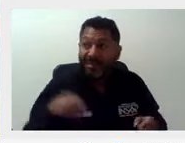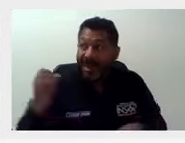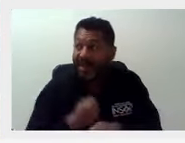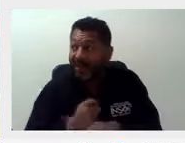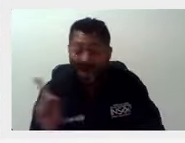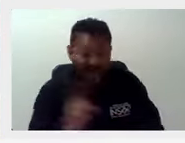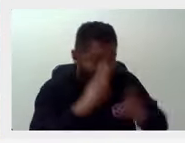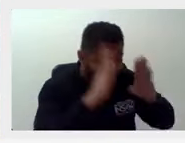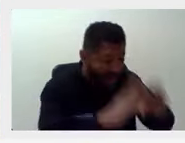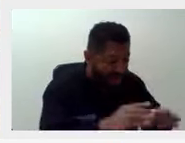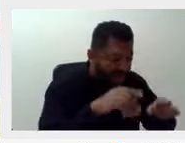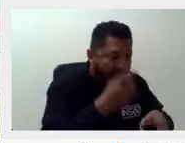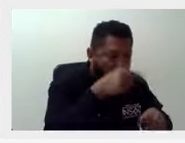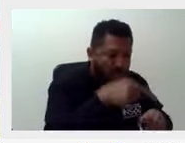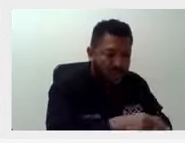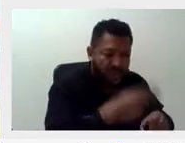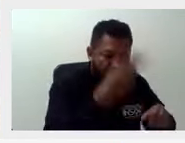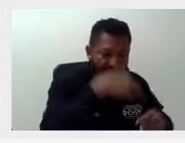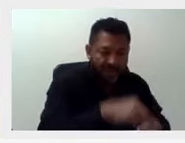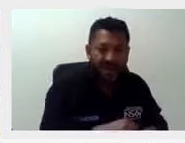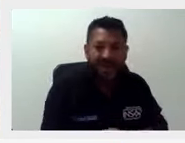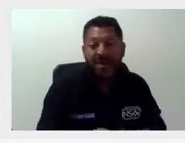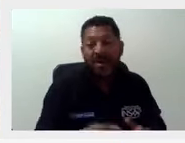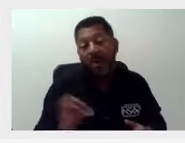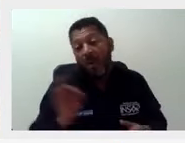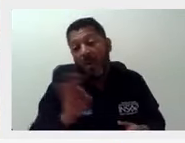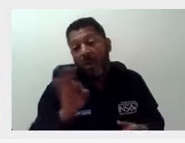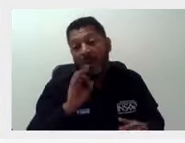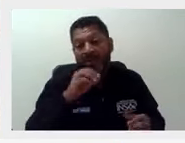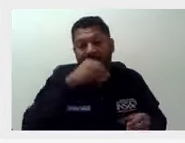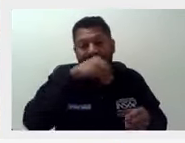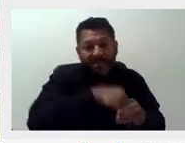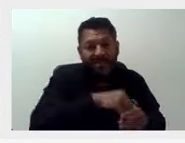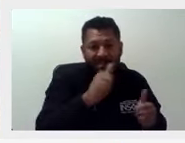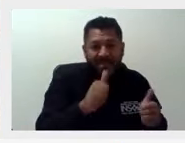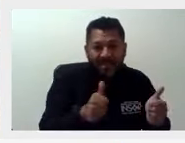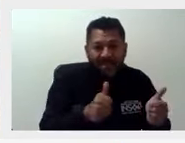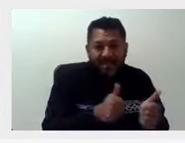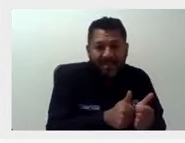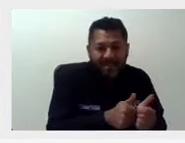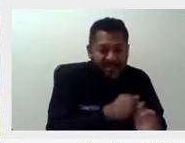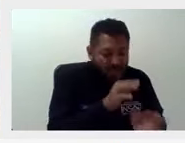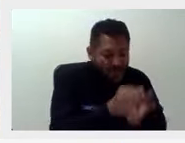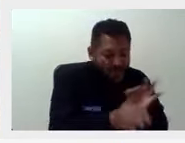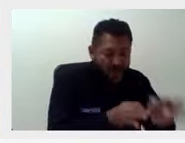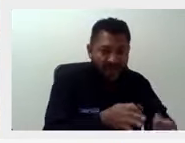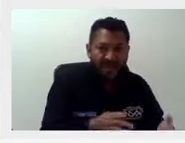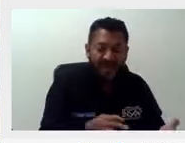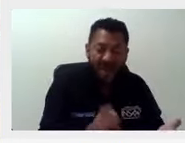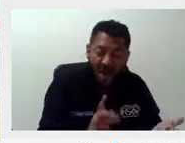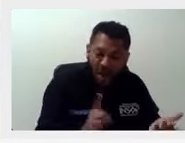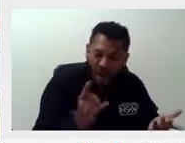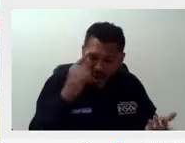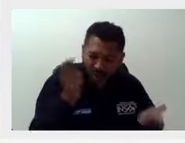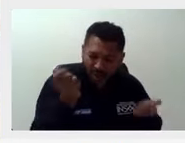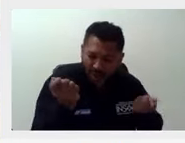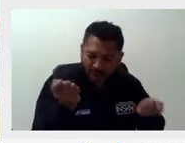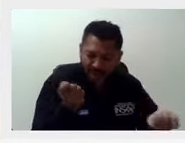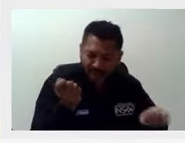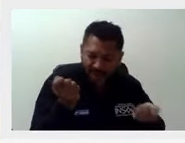cuidador, familia, papá, mamá. Y entonces, bueno, vamos a mirar qué podemos hacer para solucionar eso. Creo